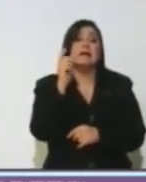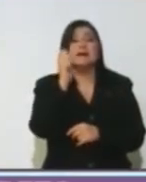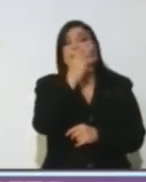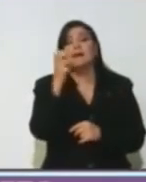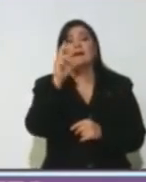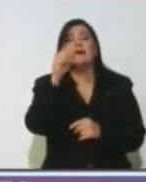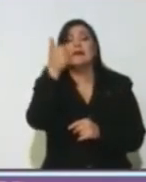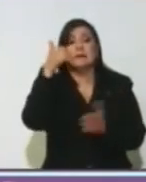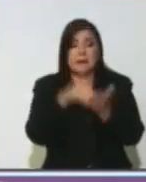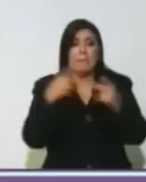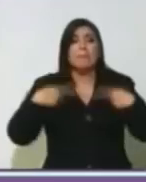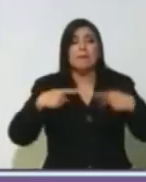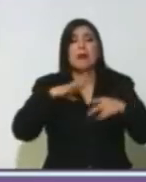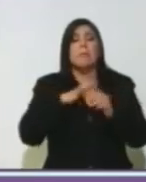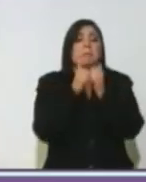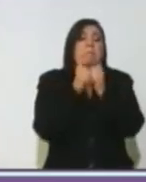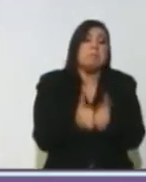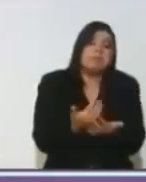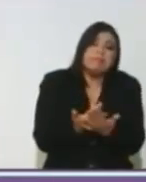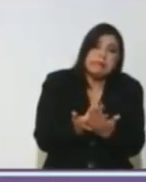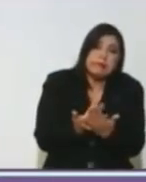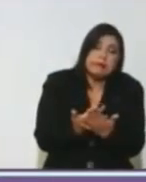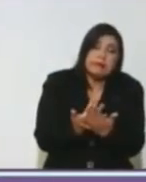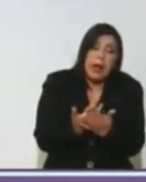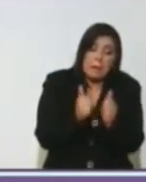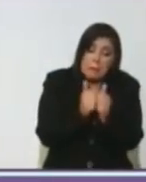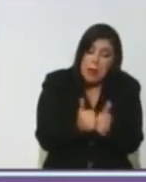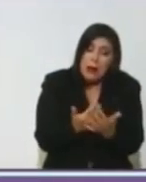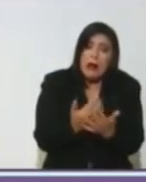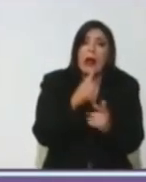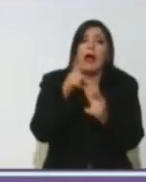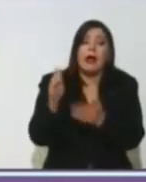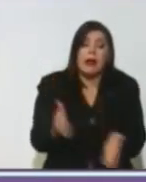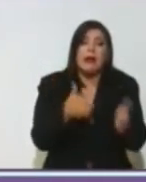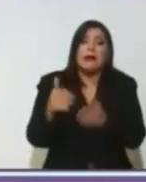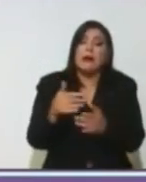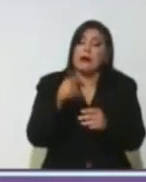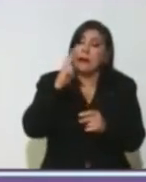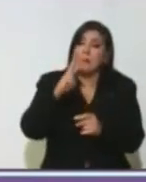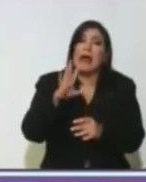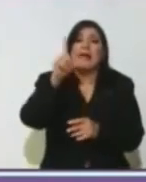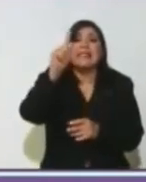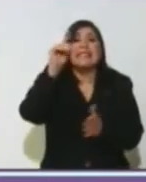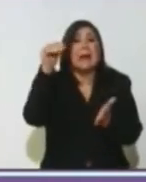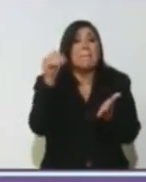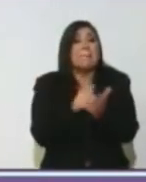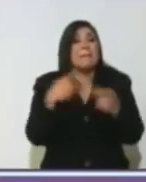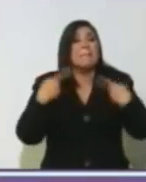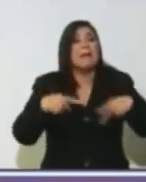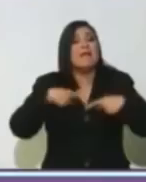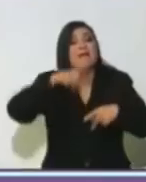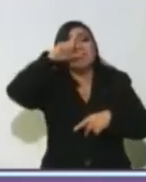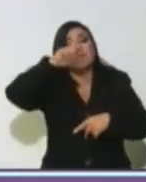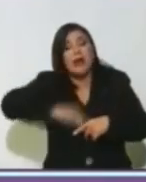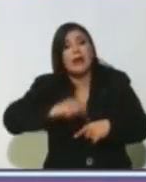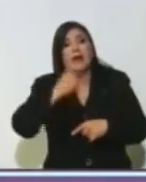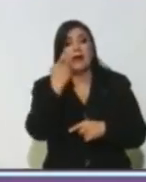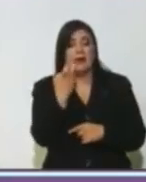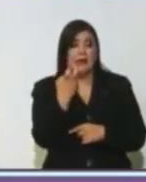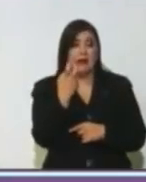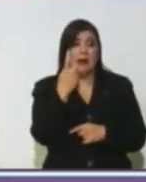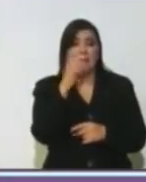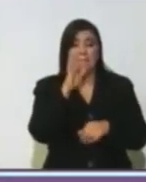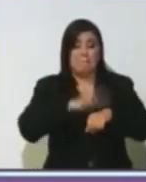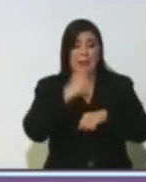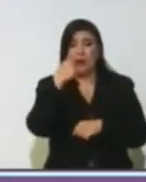una estación quedan paradas y así subsecuentes estamos hablando de 70.000 personas afectadas por más de